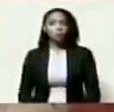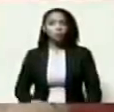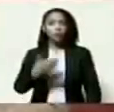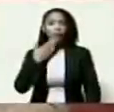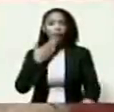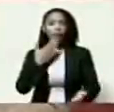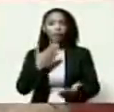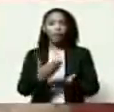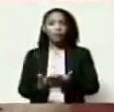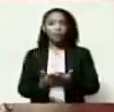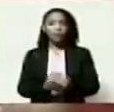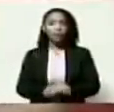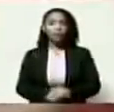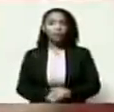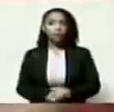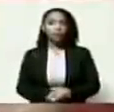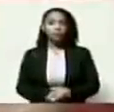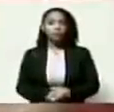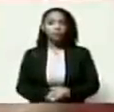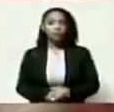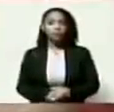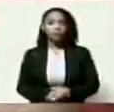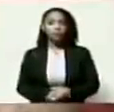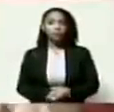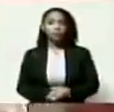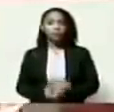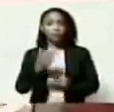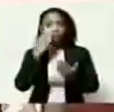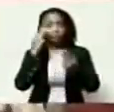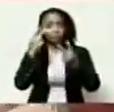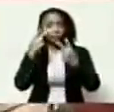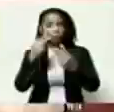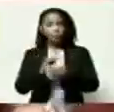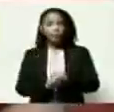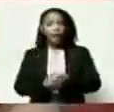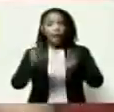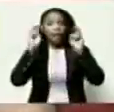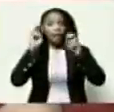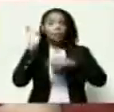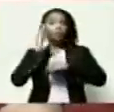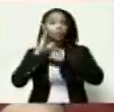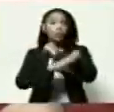Gracias, Liz. Mira, el tema de la corrupción,